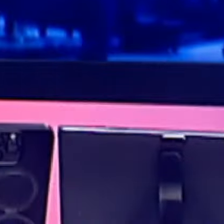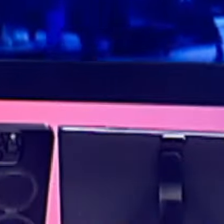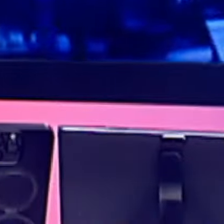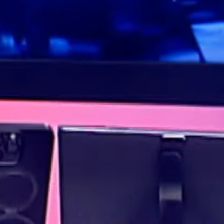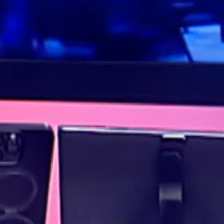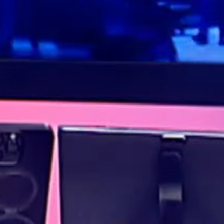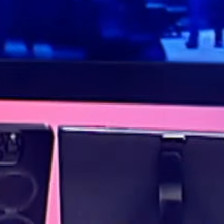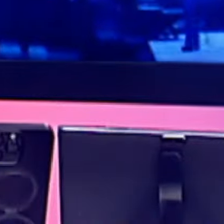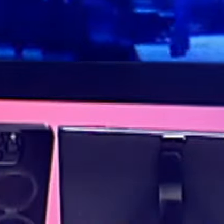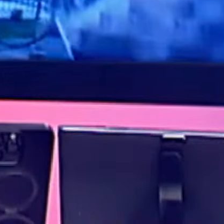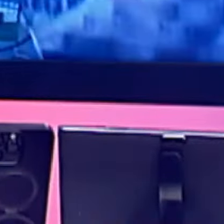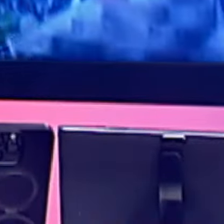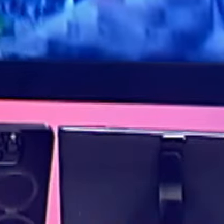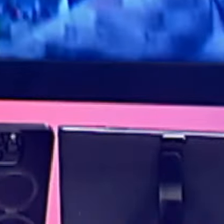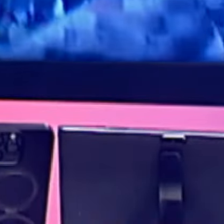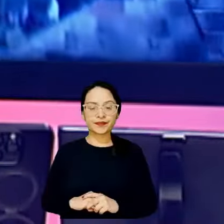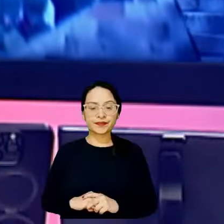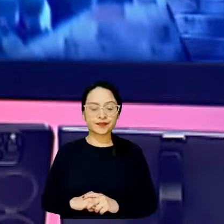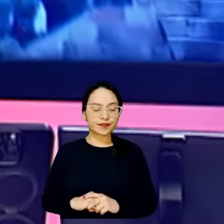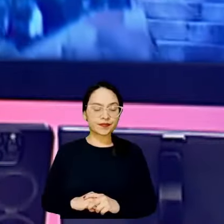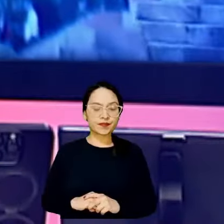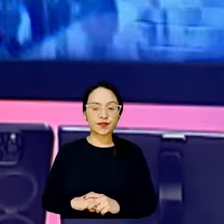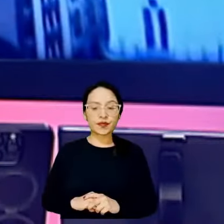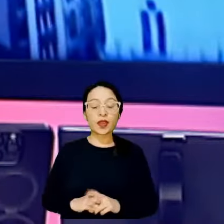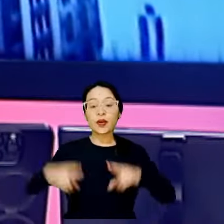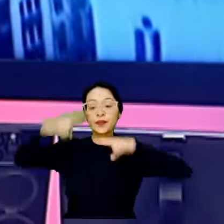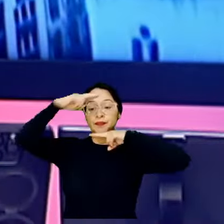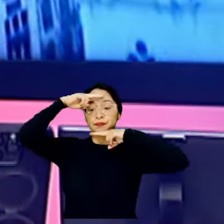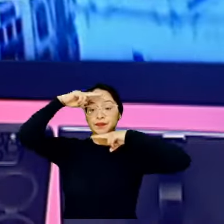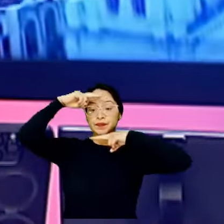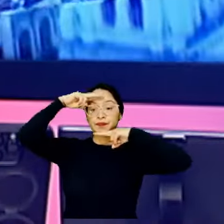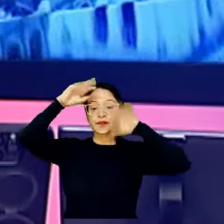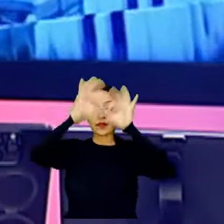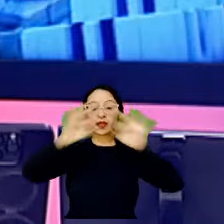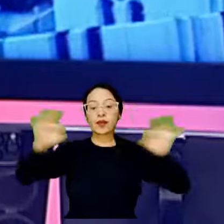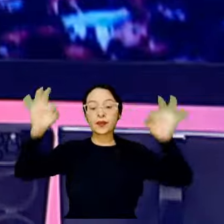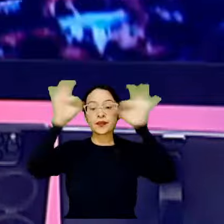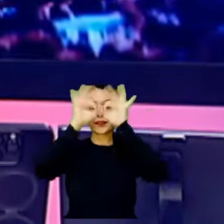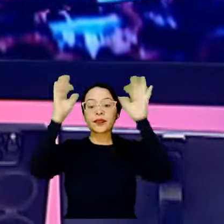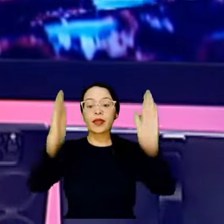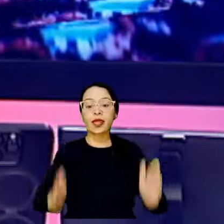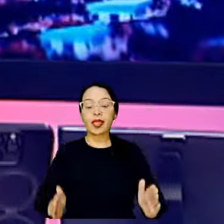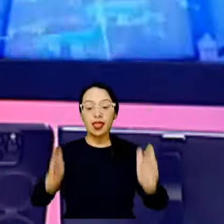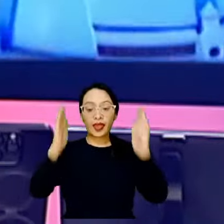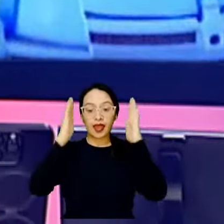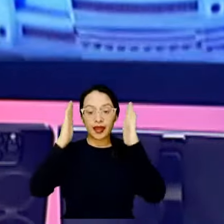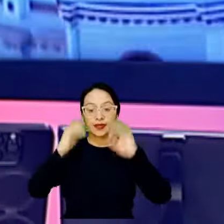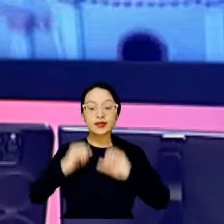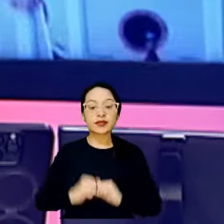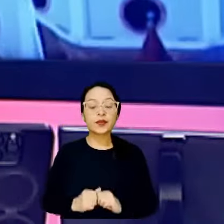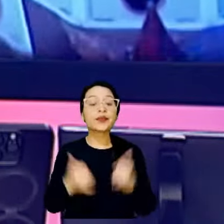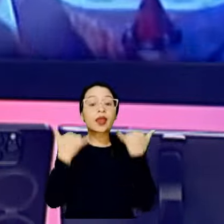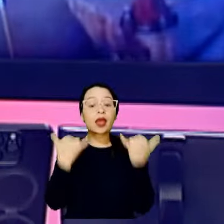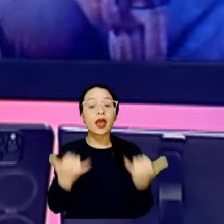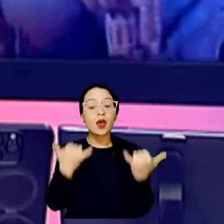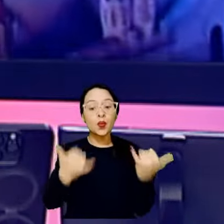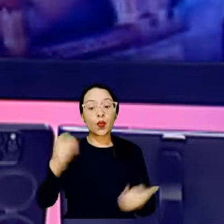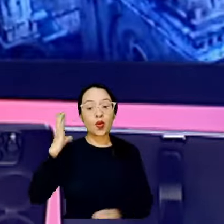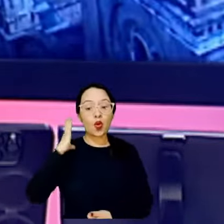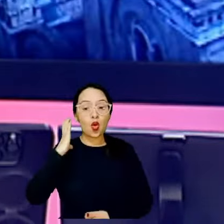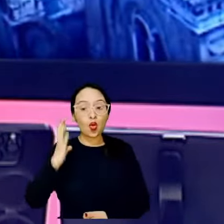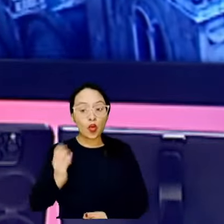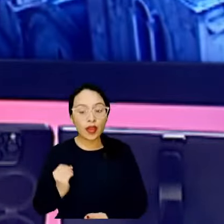Vamos con la información destacada del día de hoy, es que a nivel nacional son algunas casas comerciales que han optado por asumir el alza